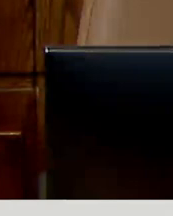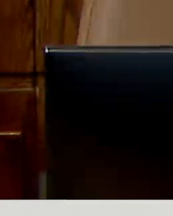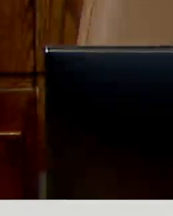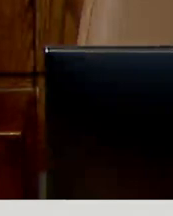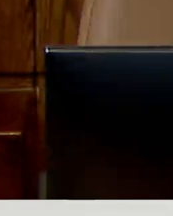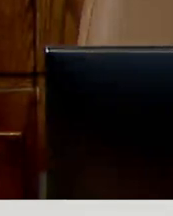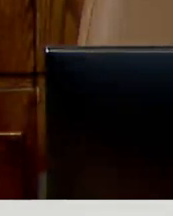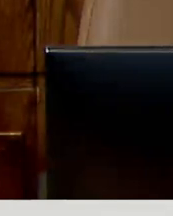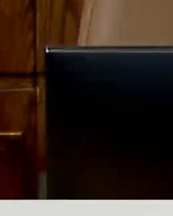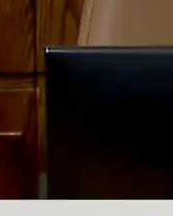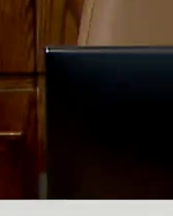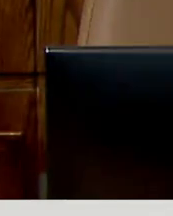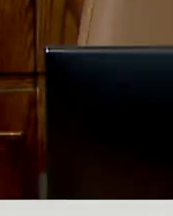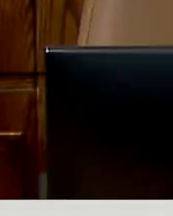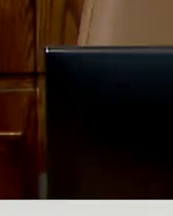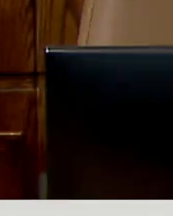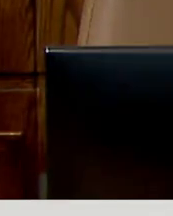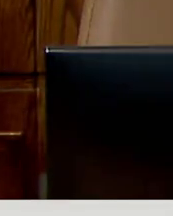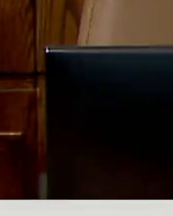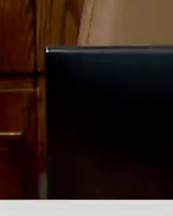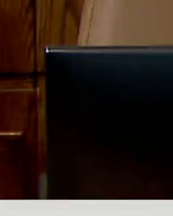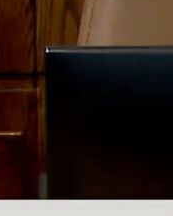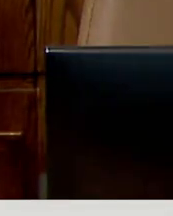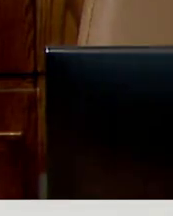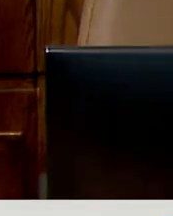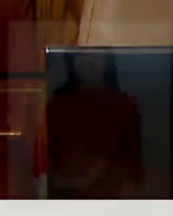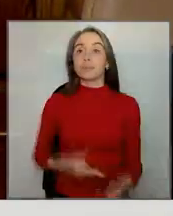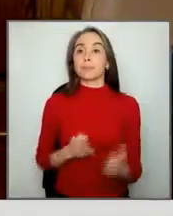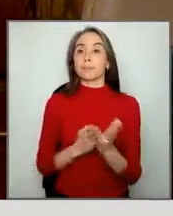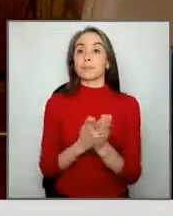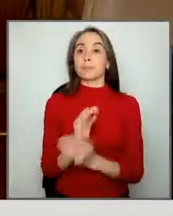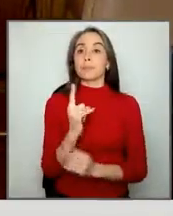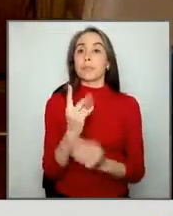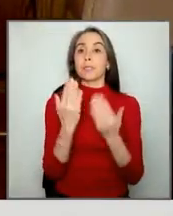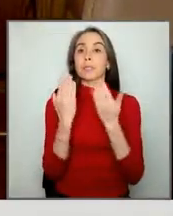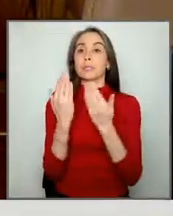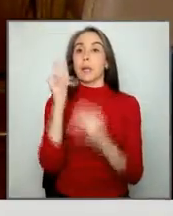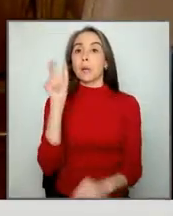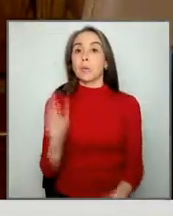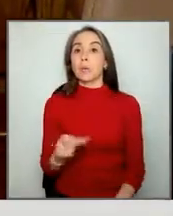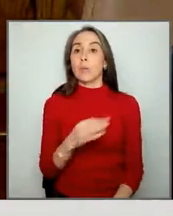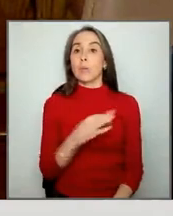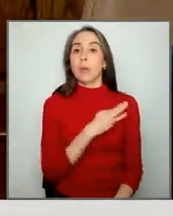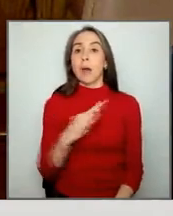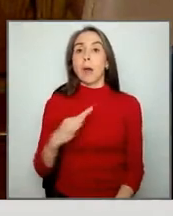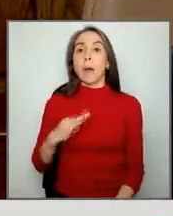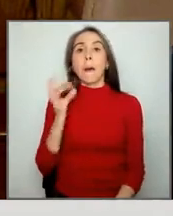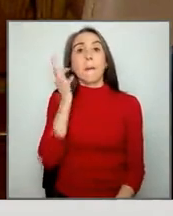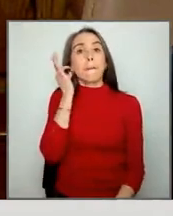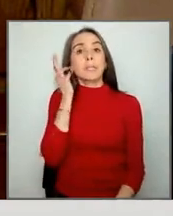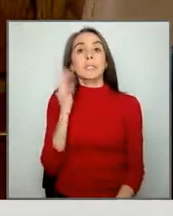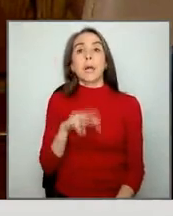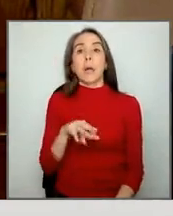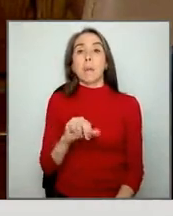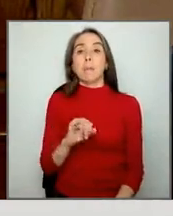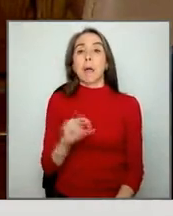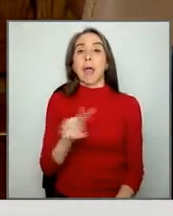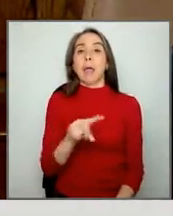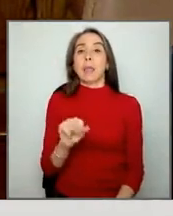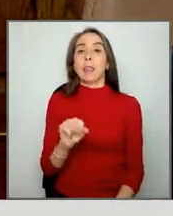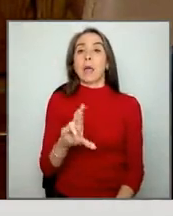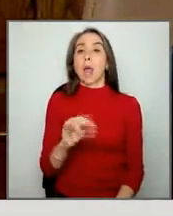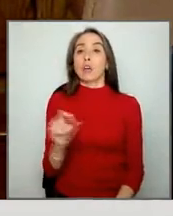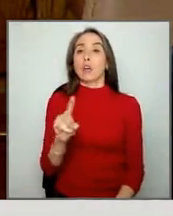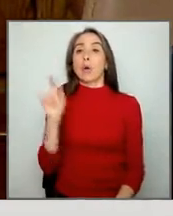Muchas gracias presidenta quiero partir por saludar a la ministra Marisa Roja la ministra de medio ambiente con quien nos tocó tramitar